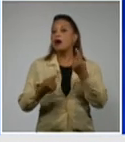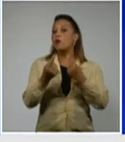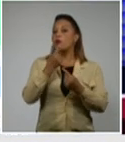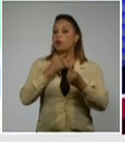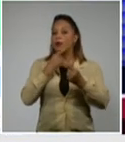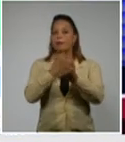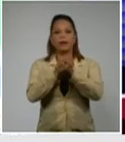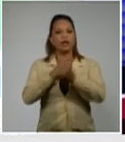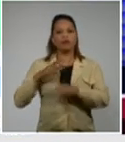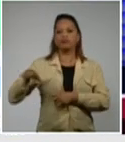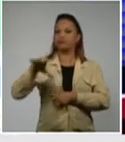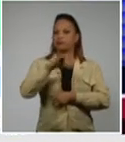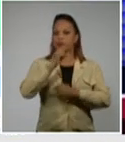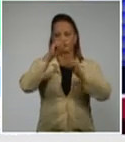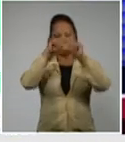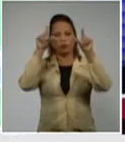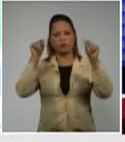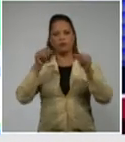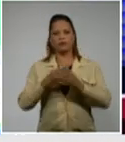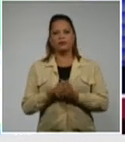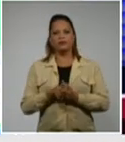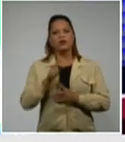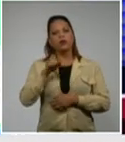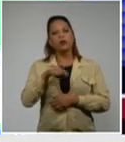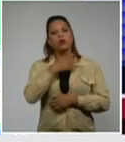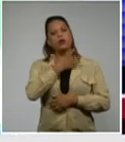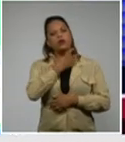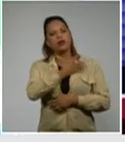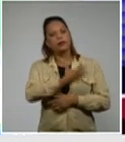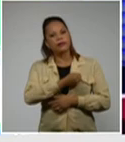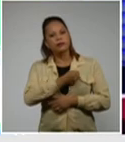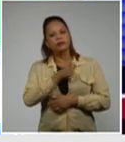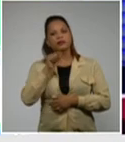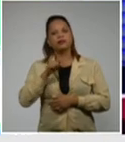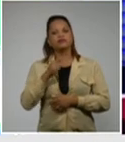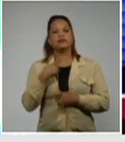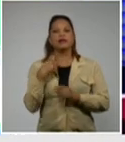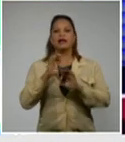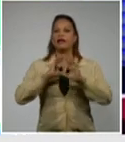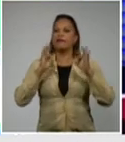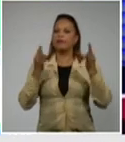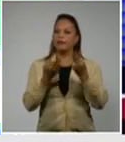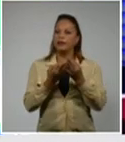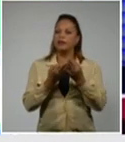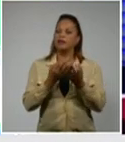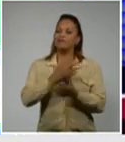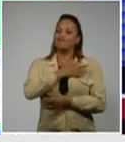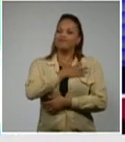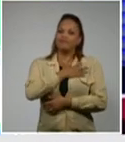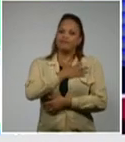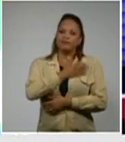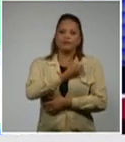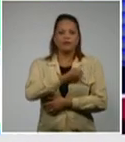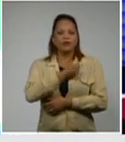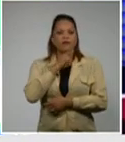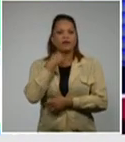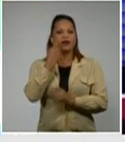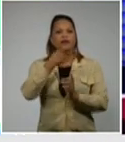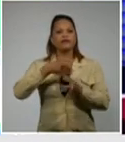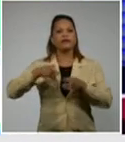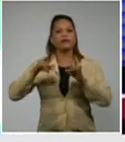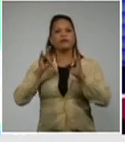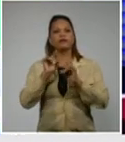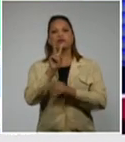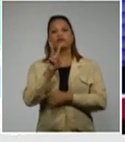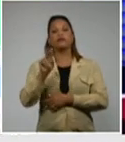país. Bueno, hoy tenemos que lamentar y dar las condolencias a sus familiares y amistades por el fallecimiento de 2